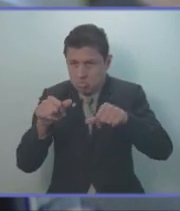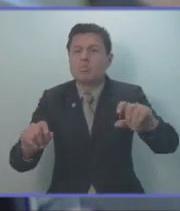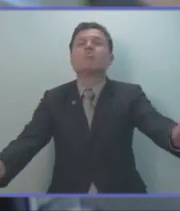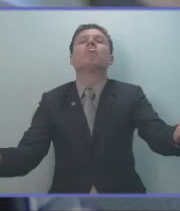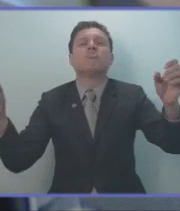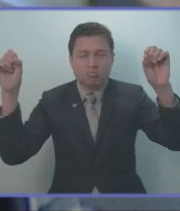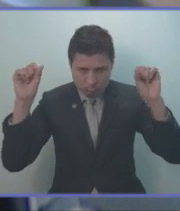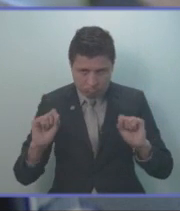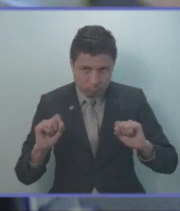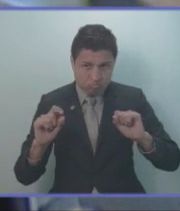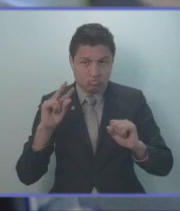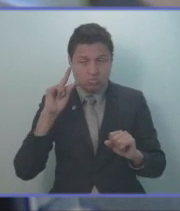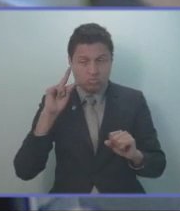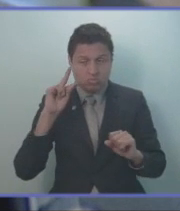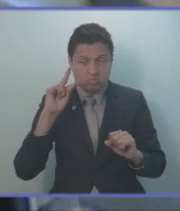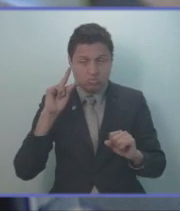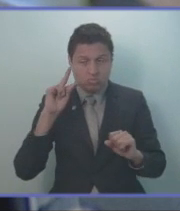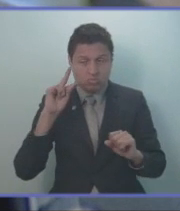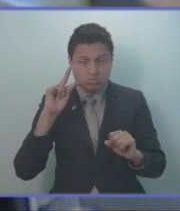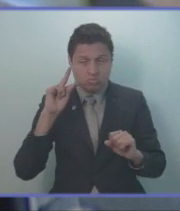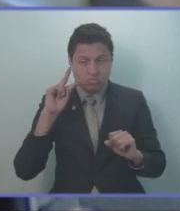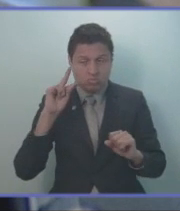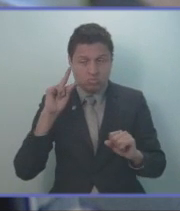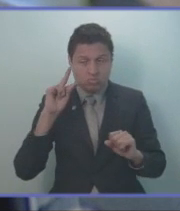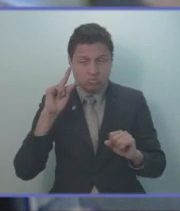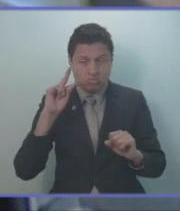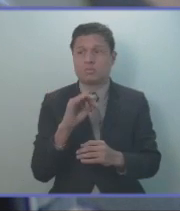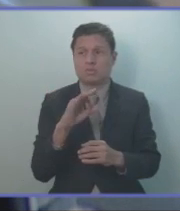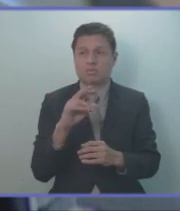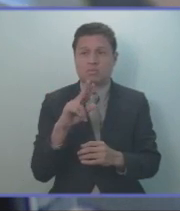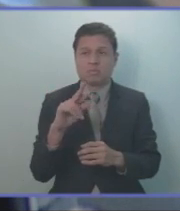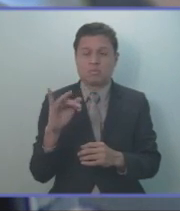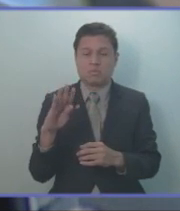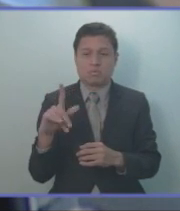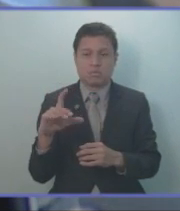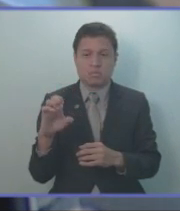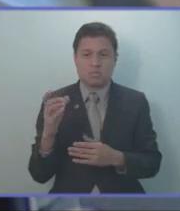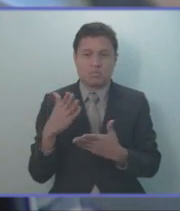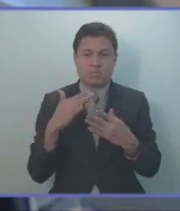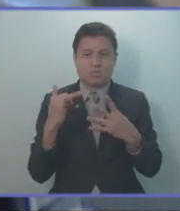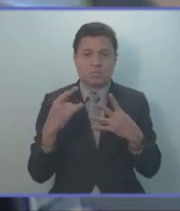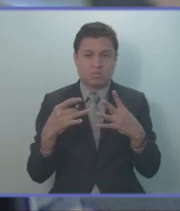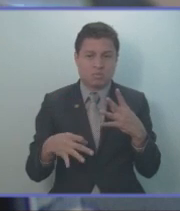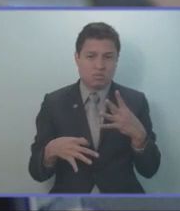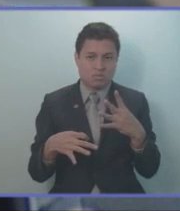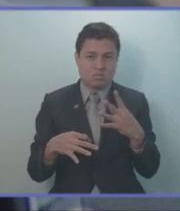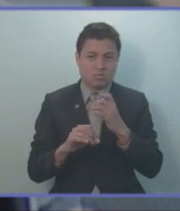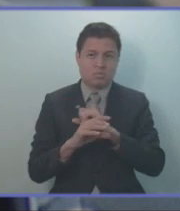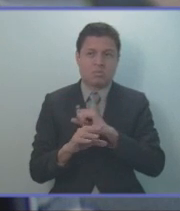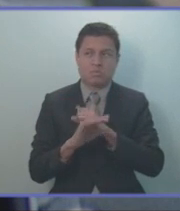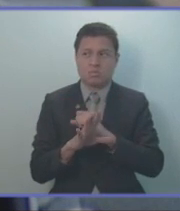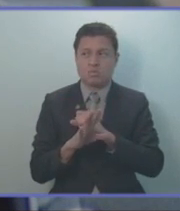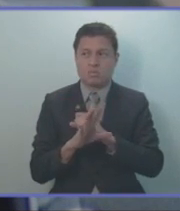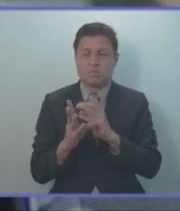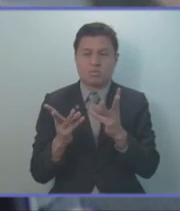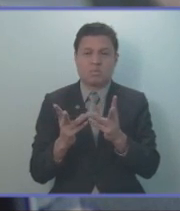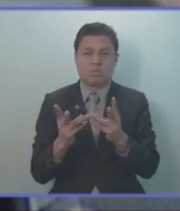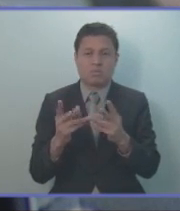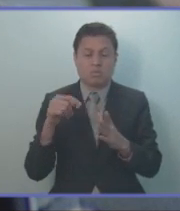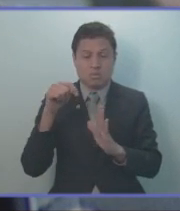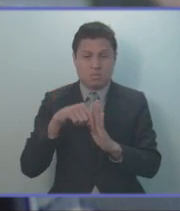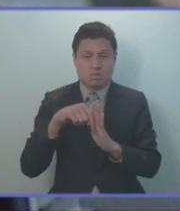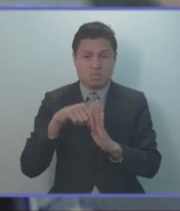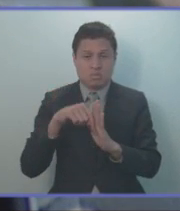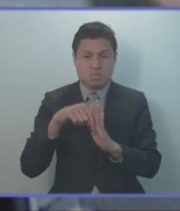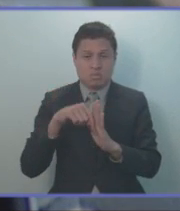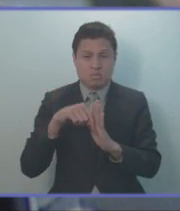aprobación. Es decir, cuando un dictamen desfavorable se refiere a un proyecto de ley, se pronuncia y se resuelve el fondo